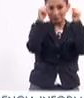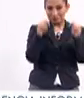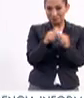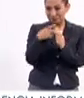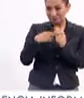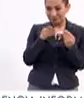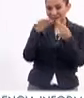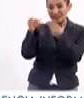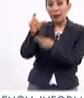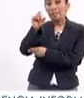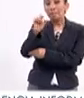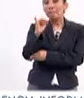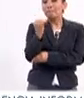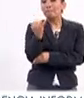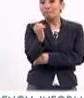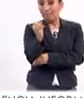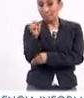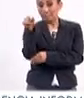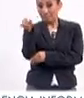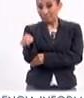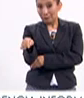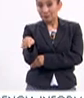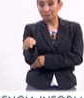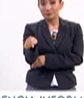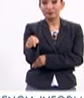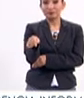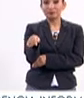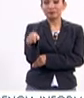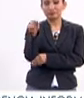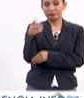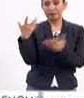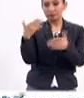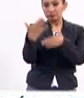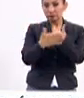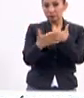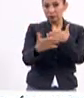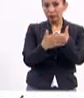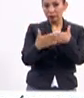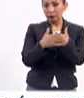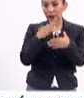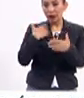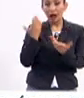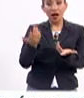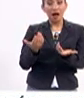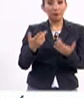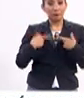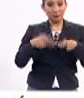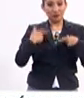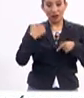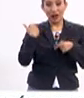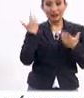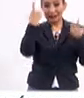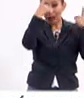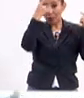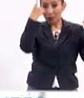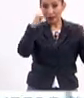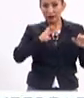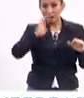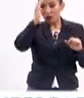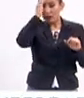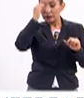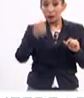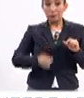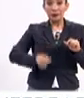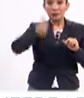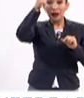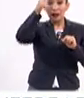titulación, el 20 de junio, que se llevará a cabo, y donde conocemos